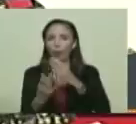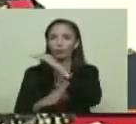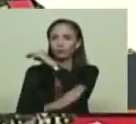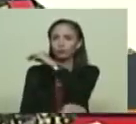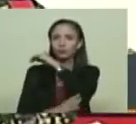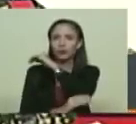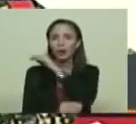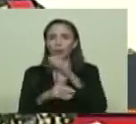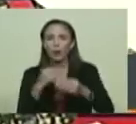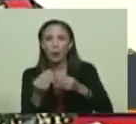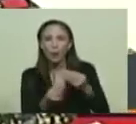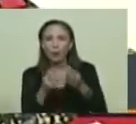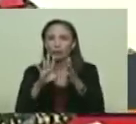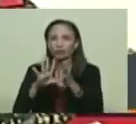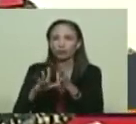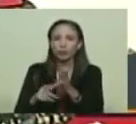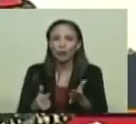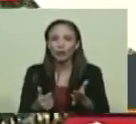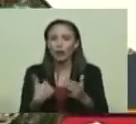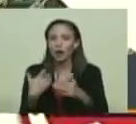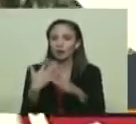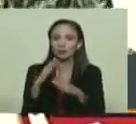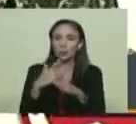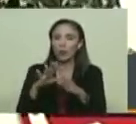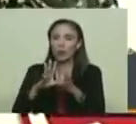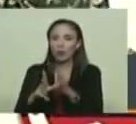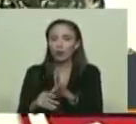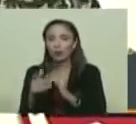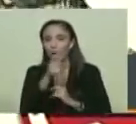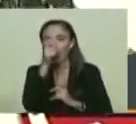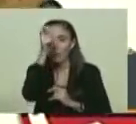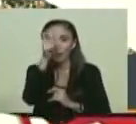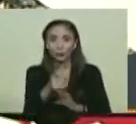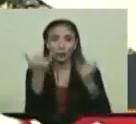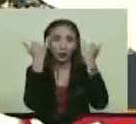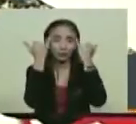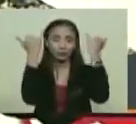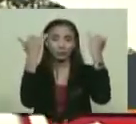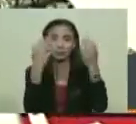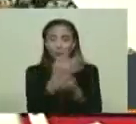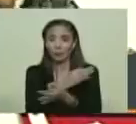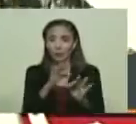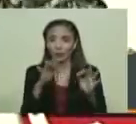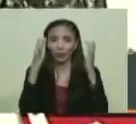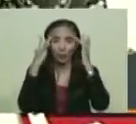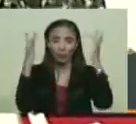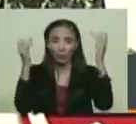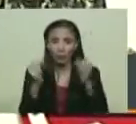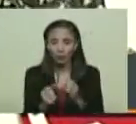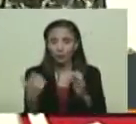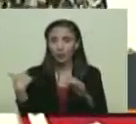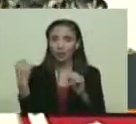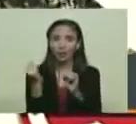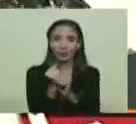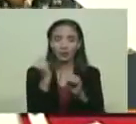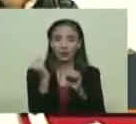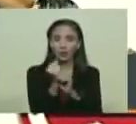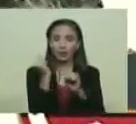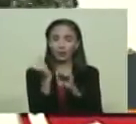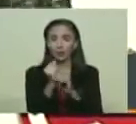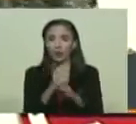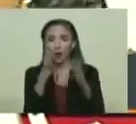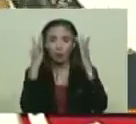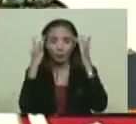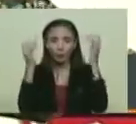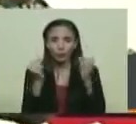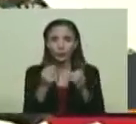expertos en la materia, son gente súper inteligente que termina dedicando esa inteligencia